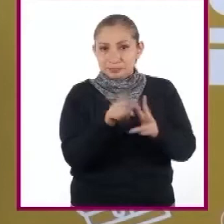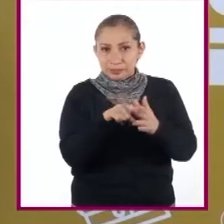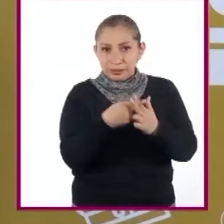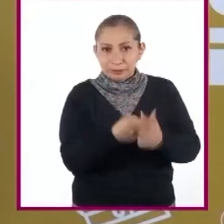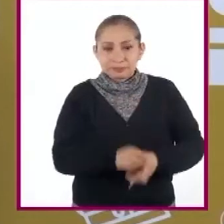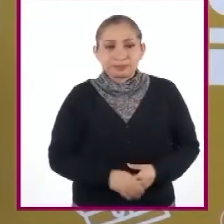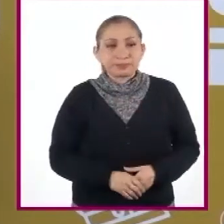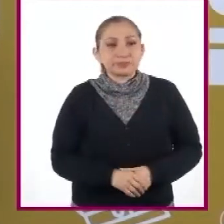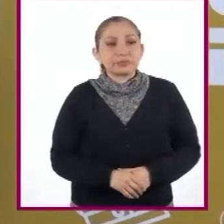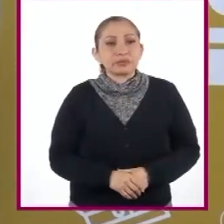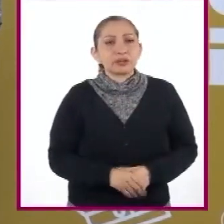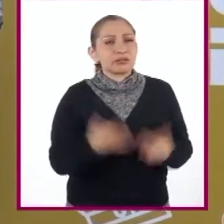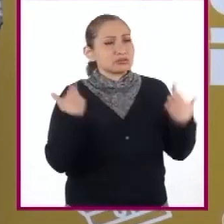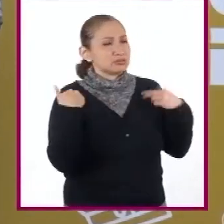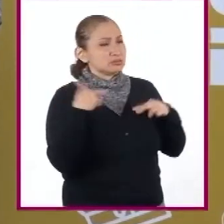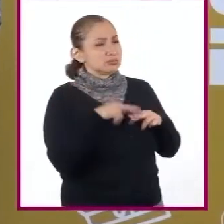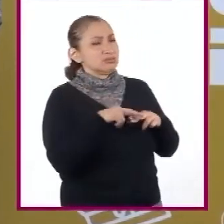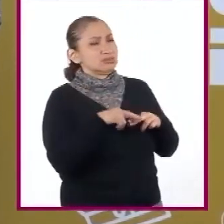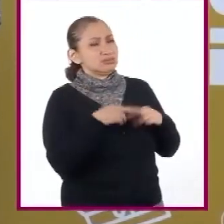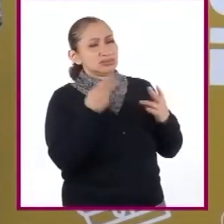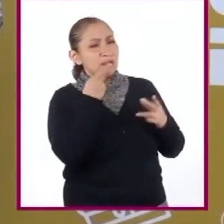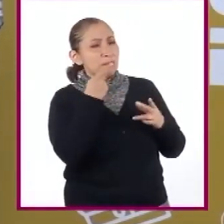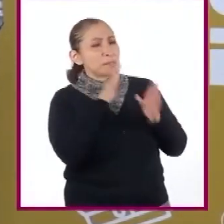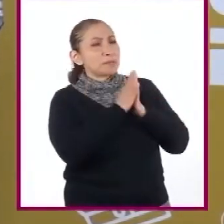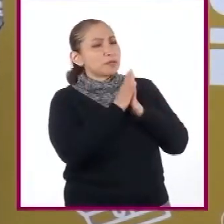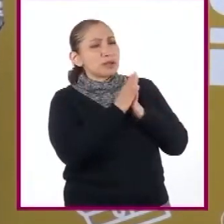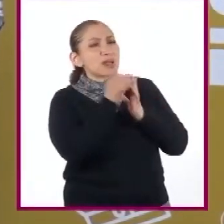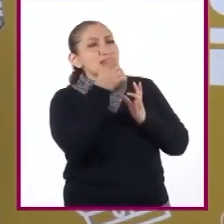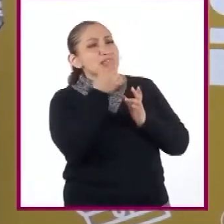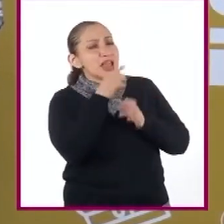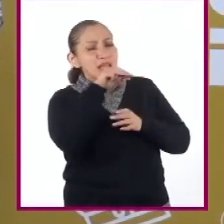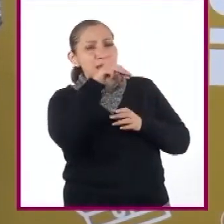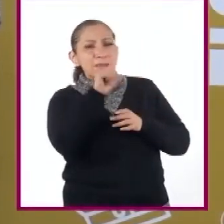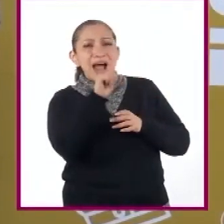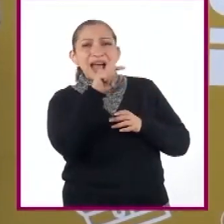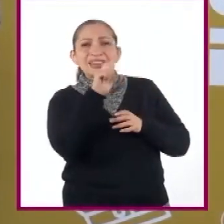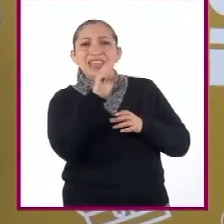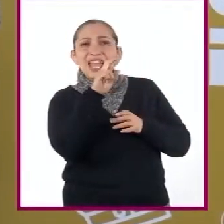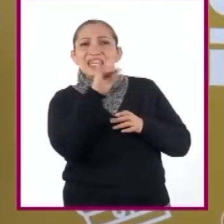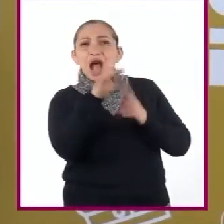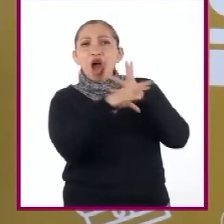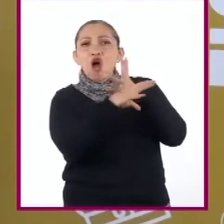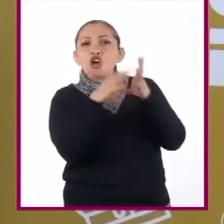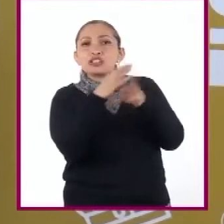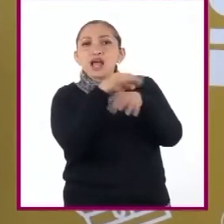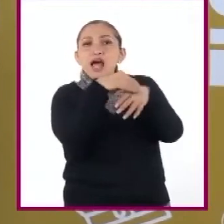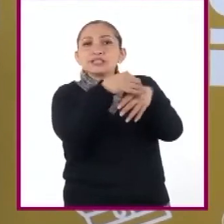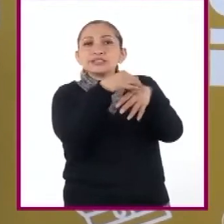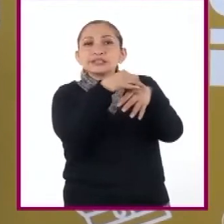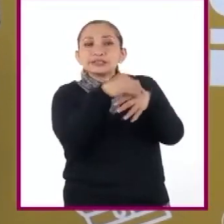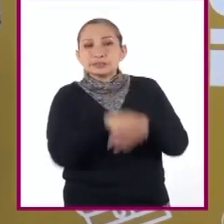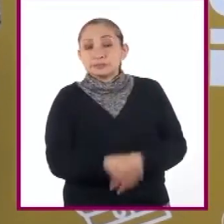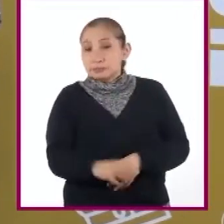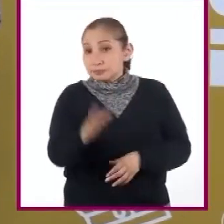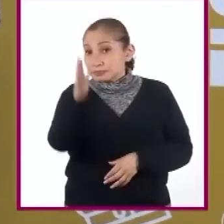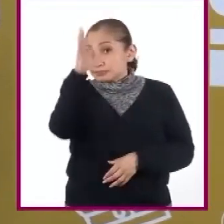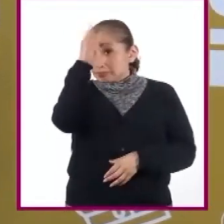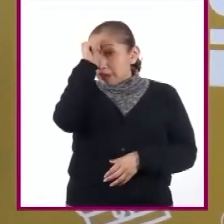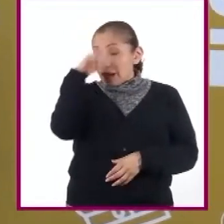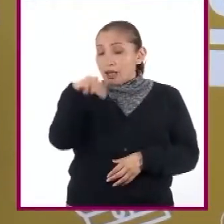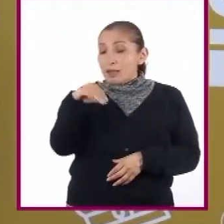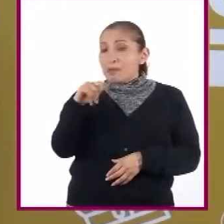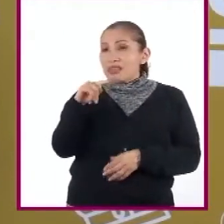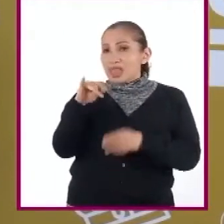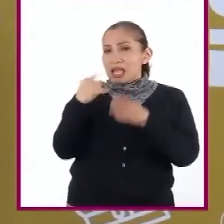Comencemos. Maestro, hablemos por favor acerca de la materia de las cosas. Recordemos que la materia